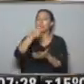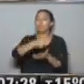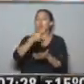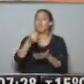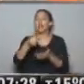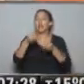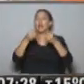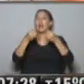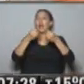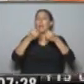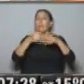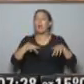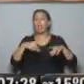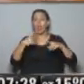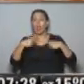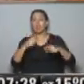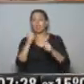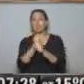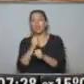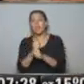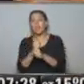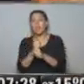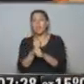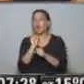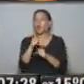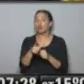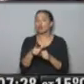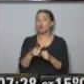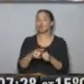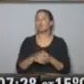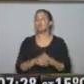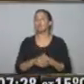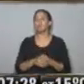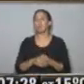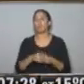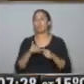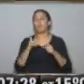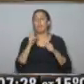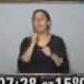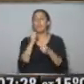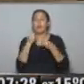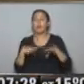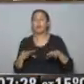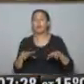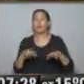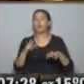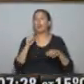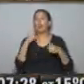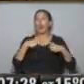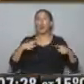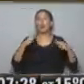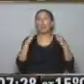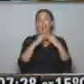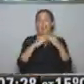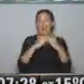que han perdido sus bienes de trabajo, que han perdido confort en sus propios hogares.